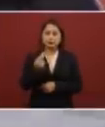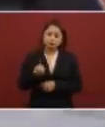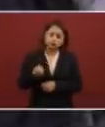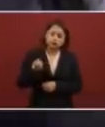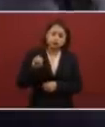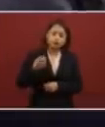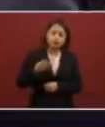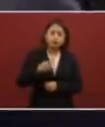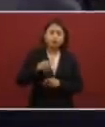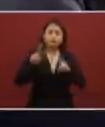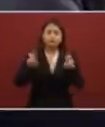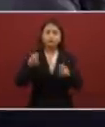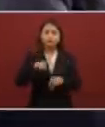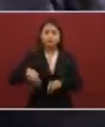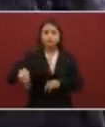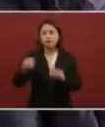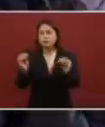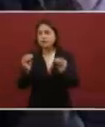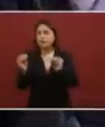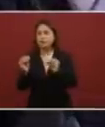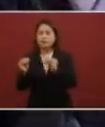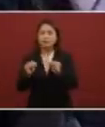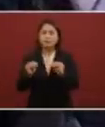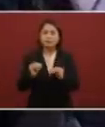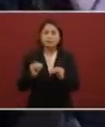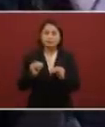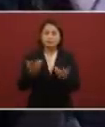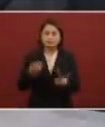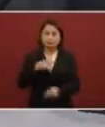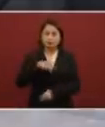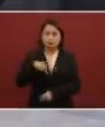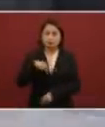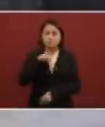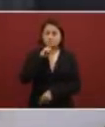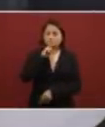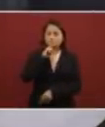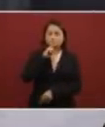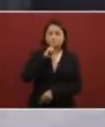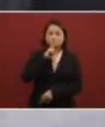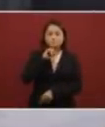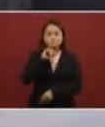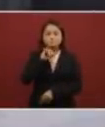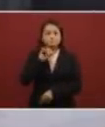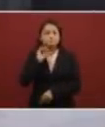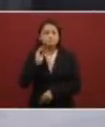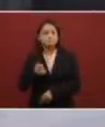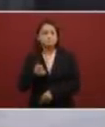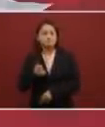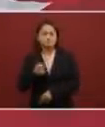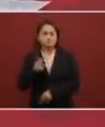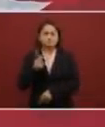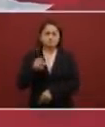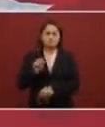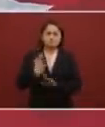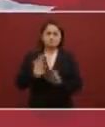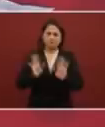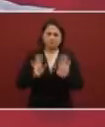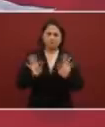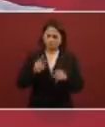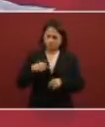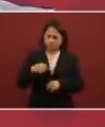importante, no quedarnos callados. ¿Por qué voy a aceptar un